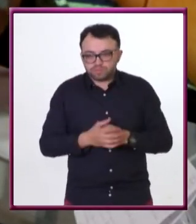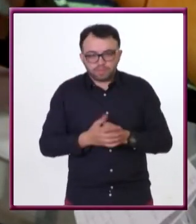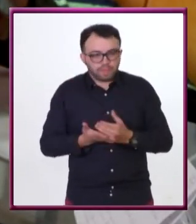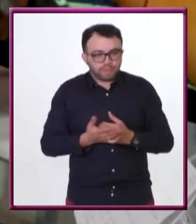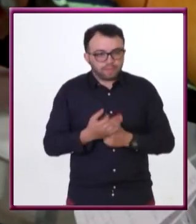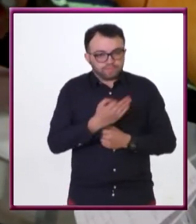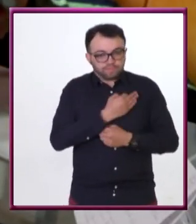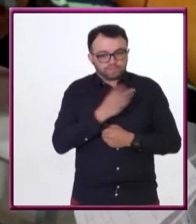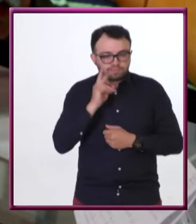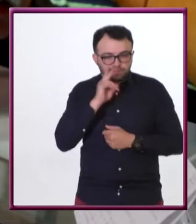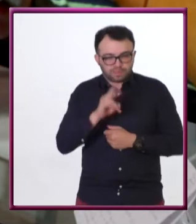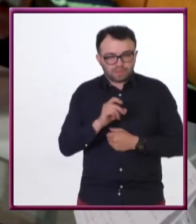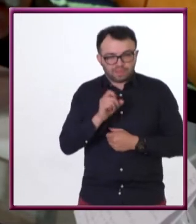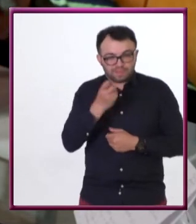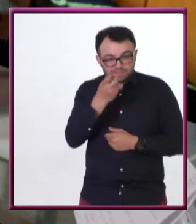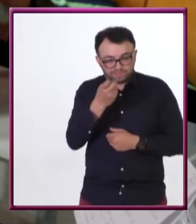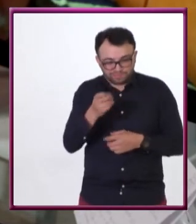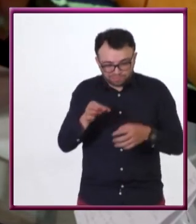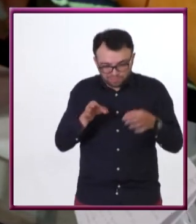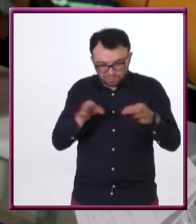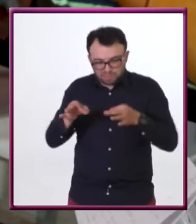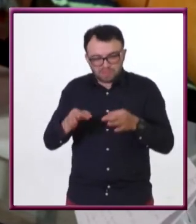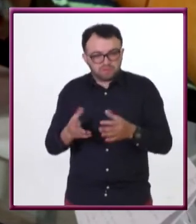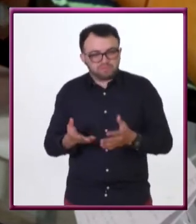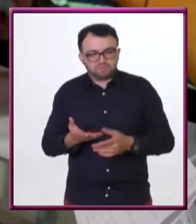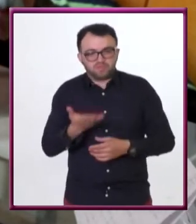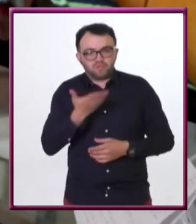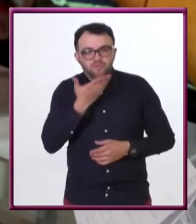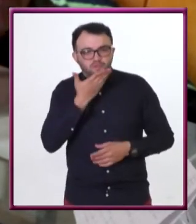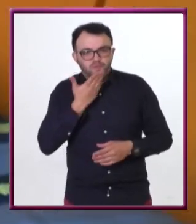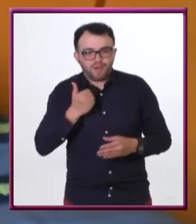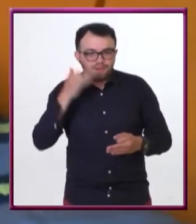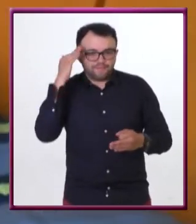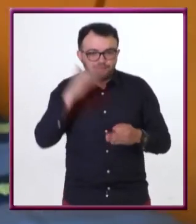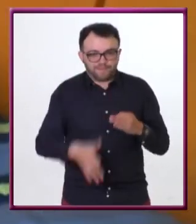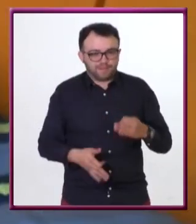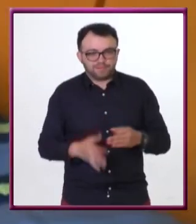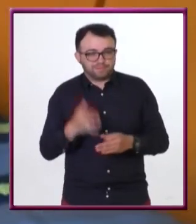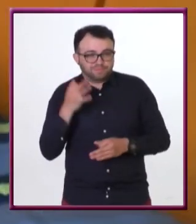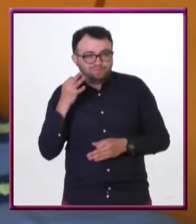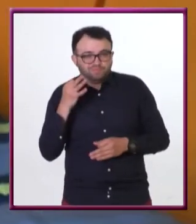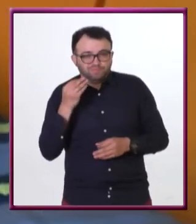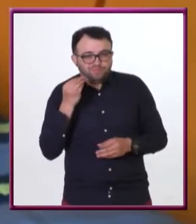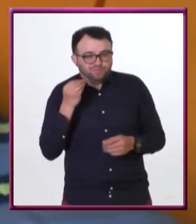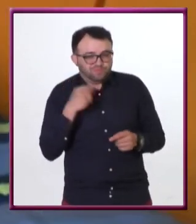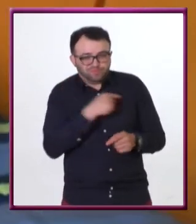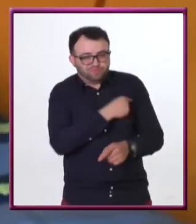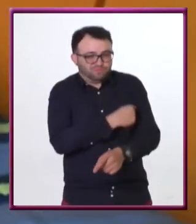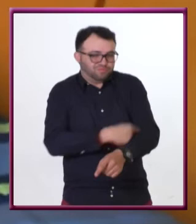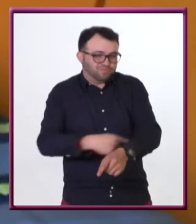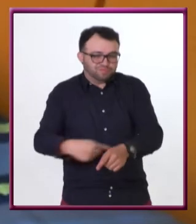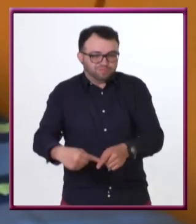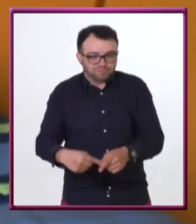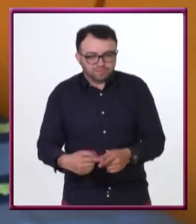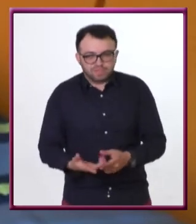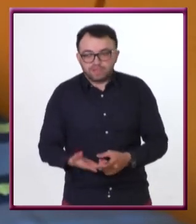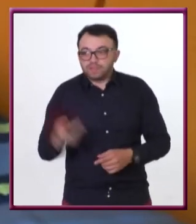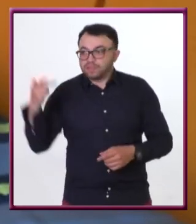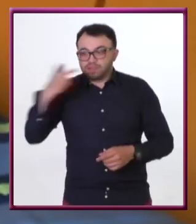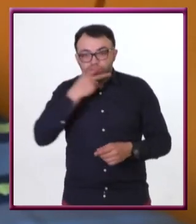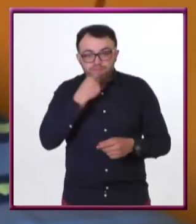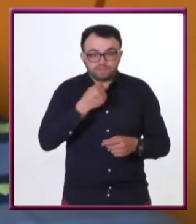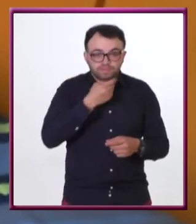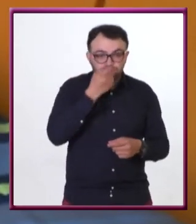ajedrez es un juego que en términos reales es infinito, como decía el buen Borges. Y Shannon, un matemático que es el padre de la